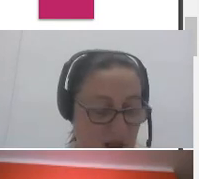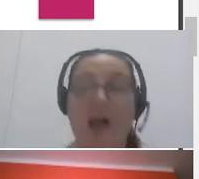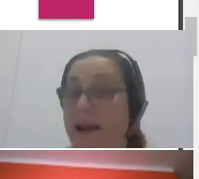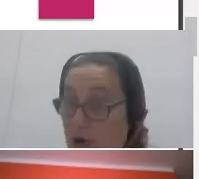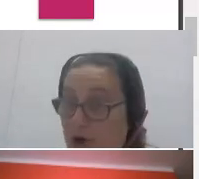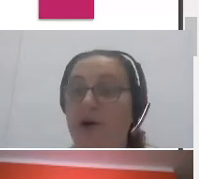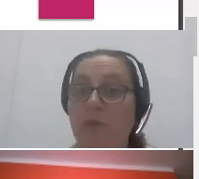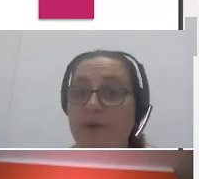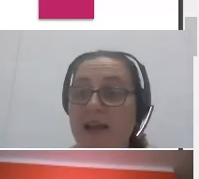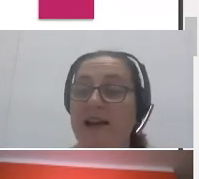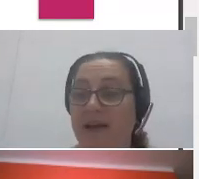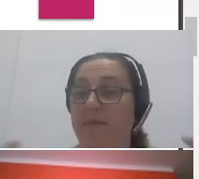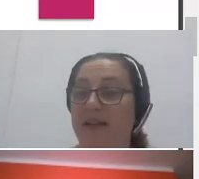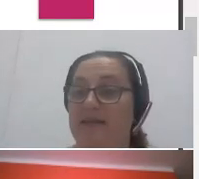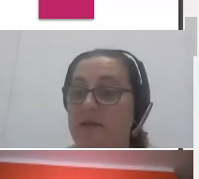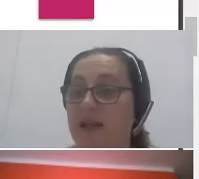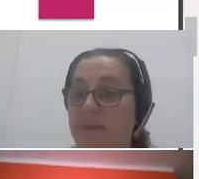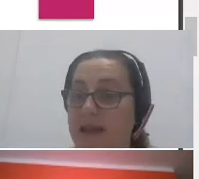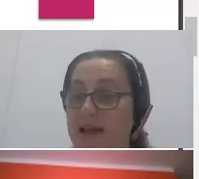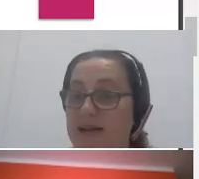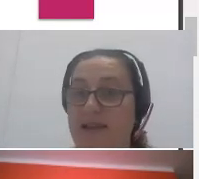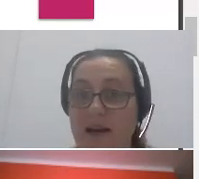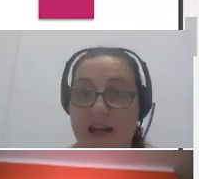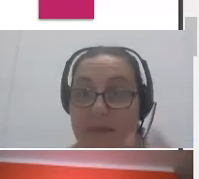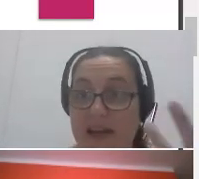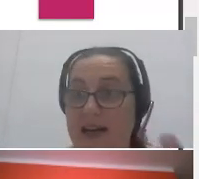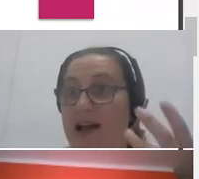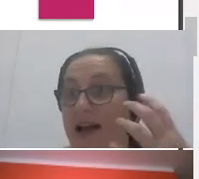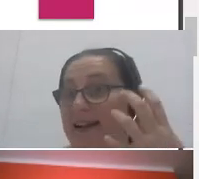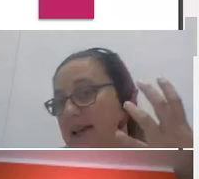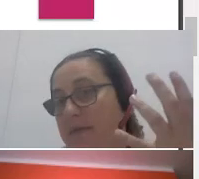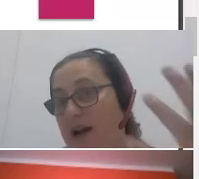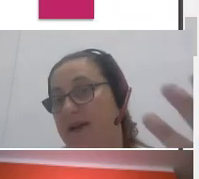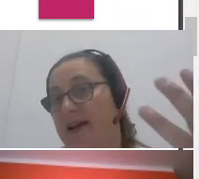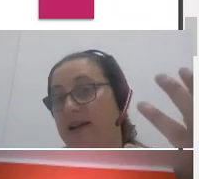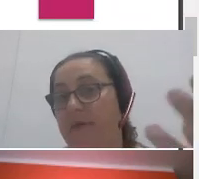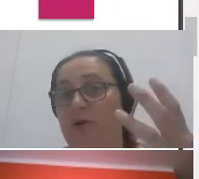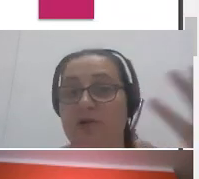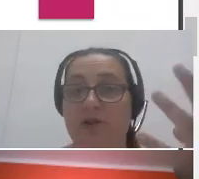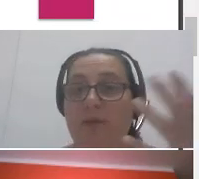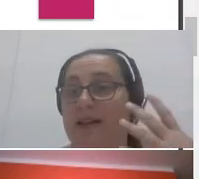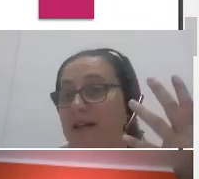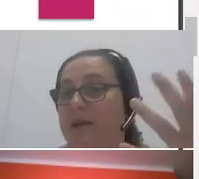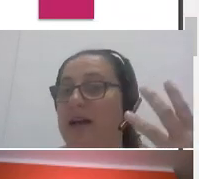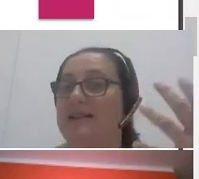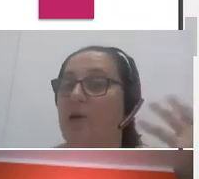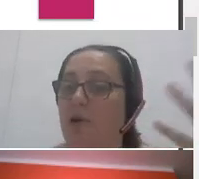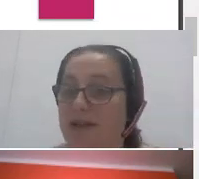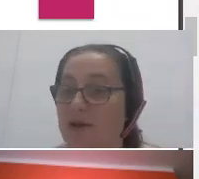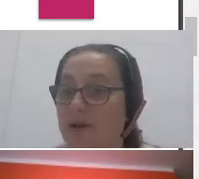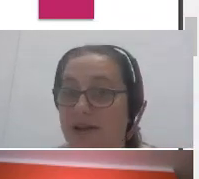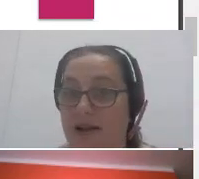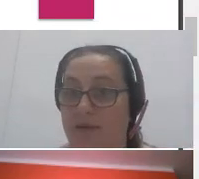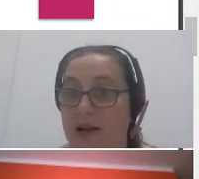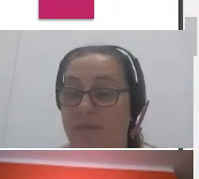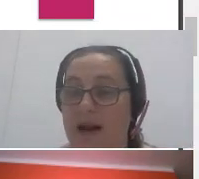también. El color, muy bien, la pigmentación de la piel, ¿sí? La melamina, la cantidad de melamina que tengamos nosotros va a determinar esa